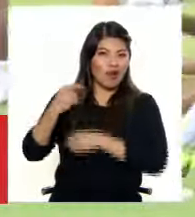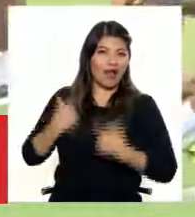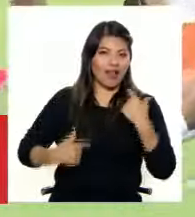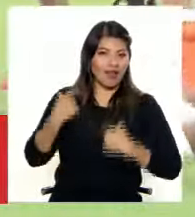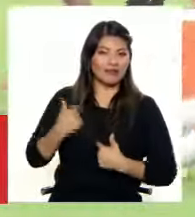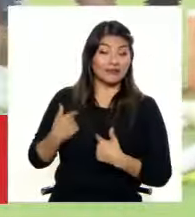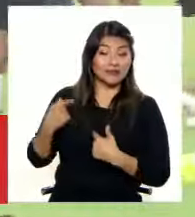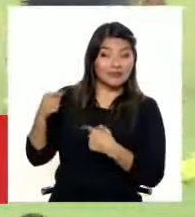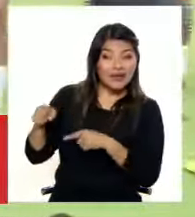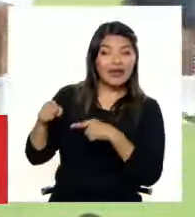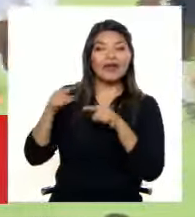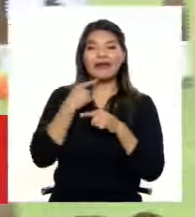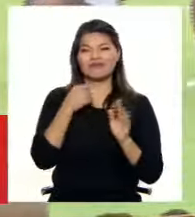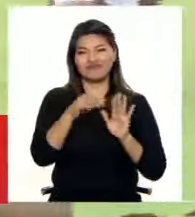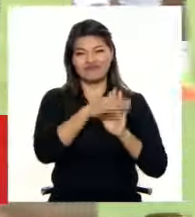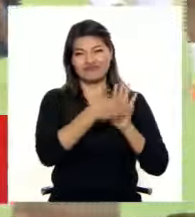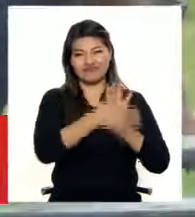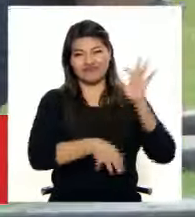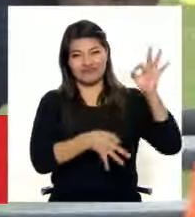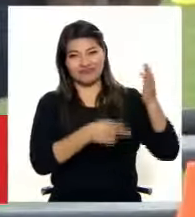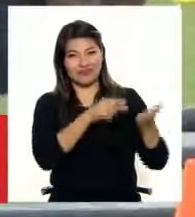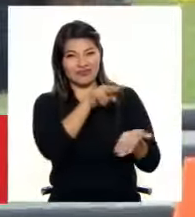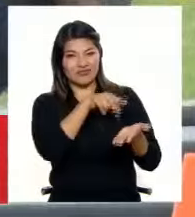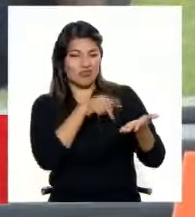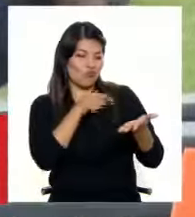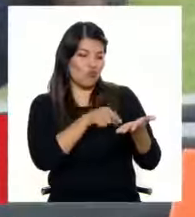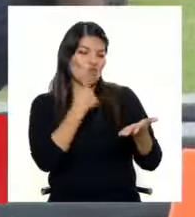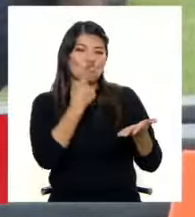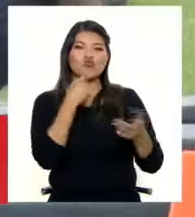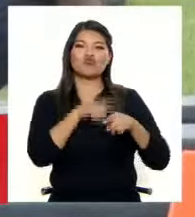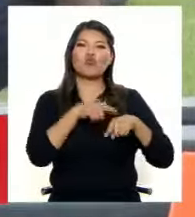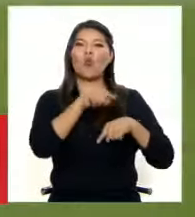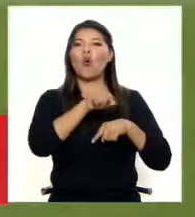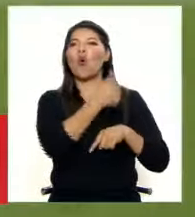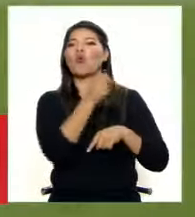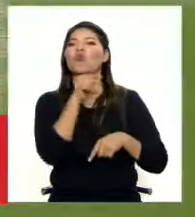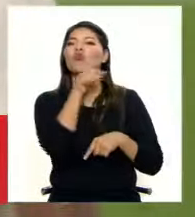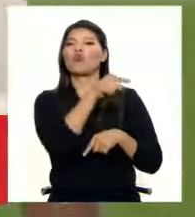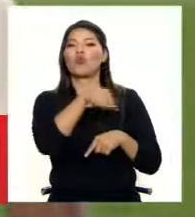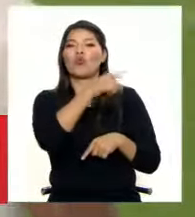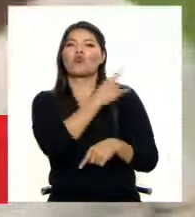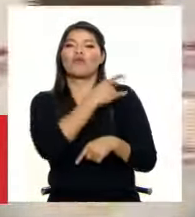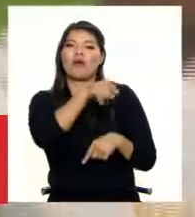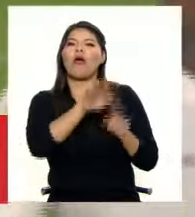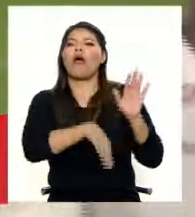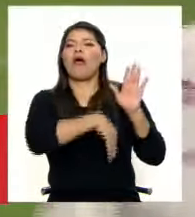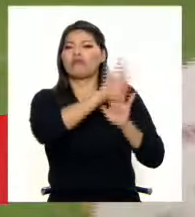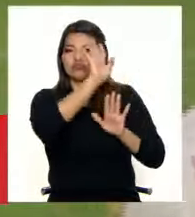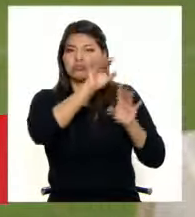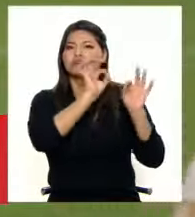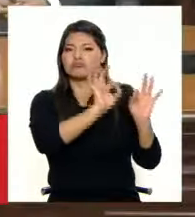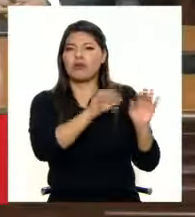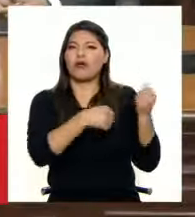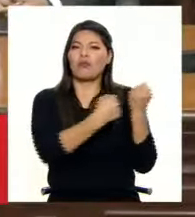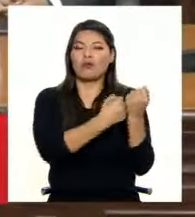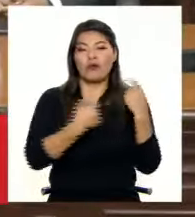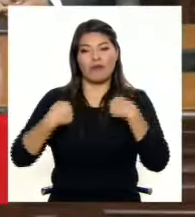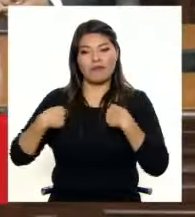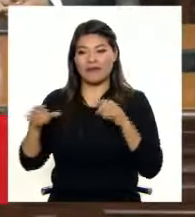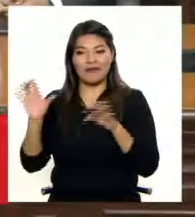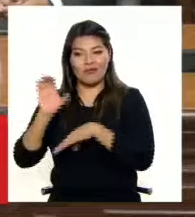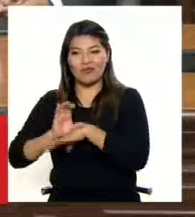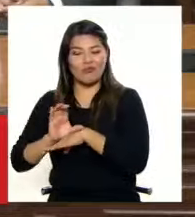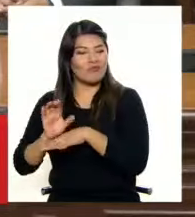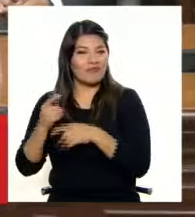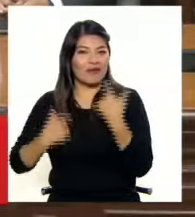que señala que el presente dictamen solo beneficia a su rival futbolístico Universitario de Deportes. El dictamen